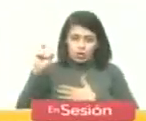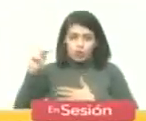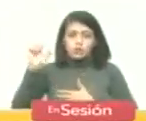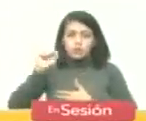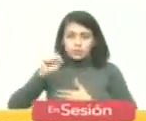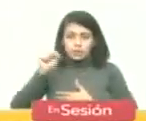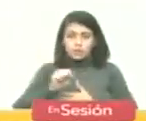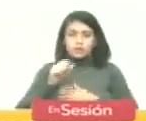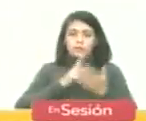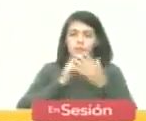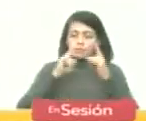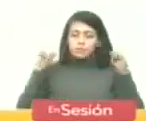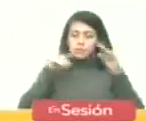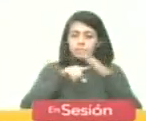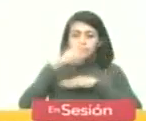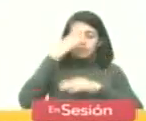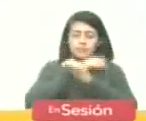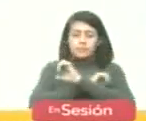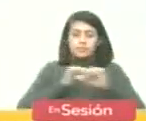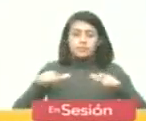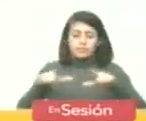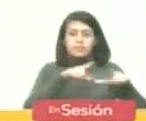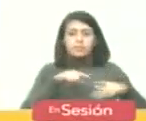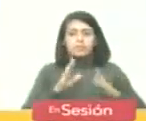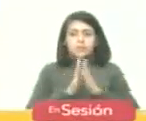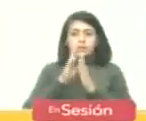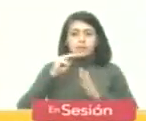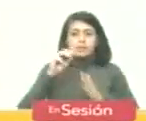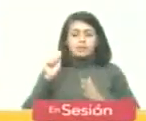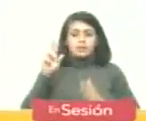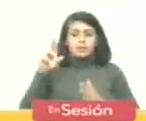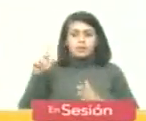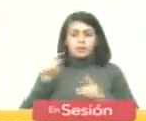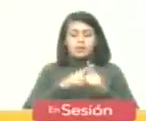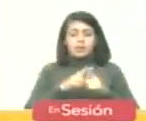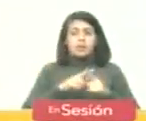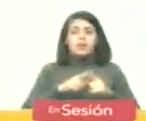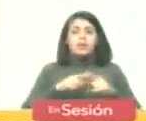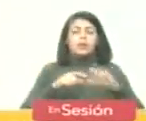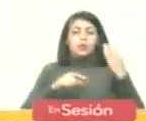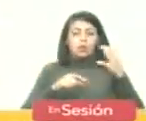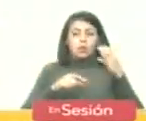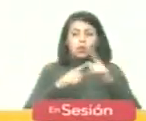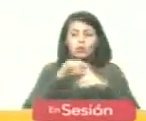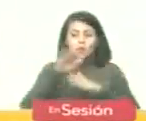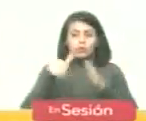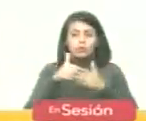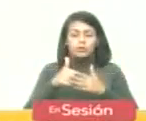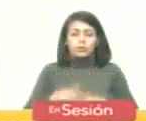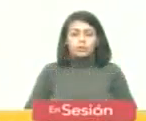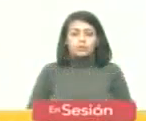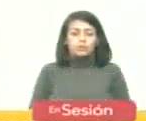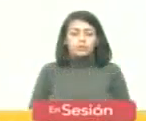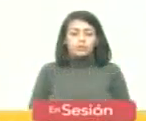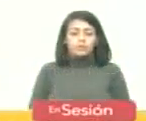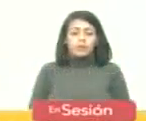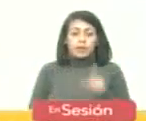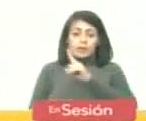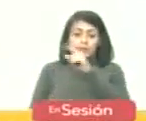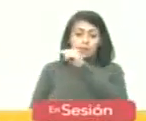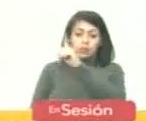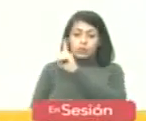tenían campamentos paramilitares en Santa Marta, en Cúcuta, en Barranquilla. De ese no,